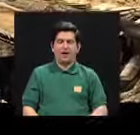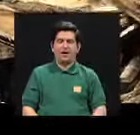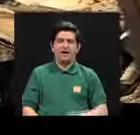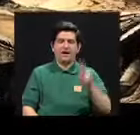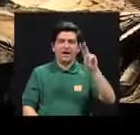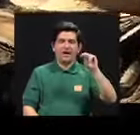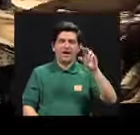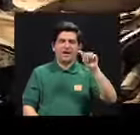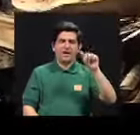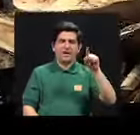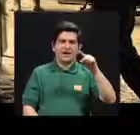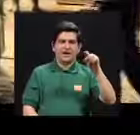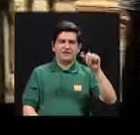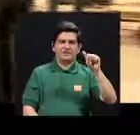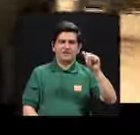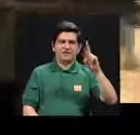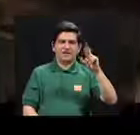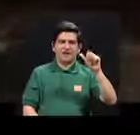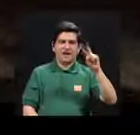otras, el nazareno,